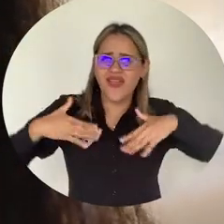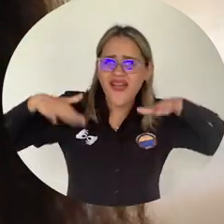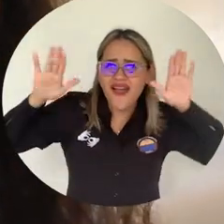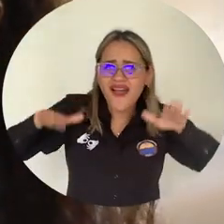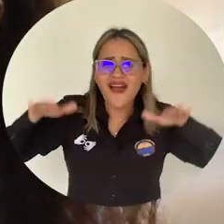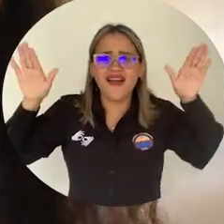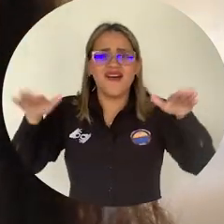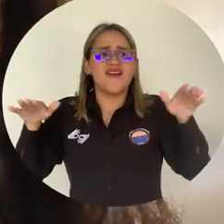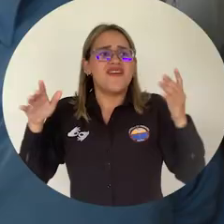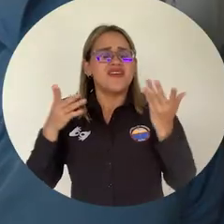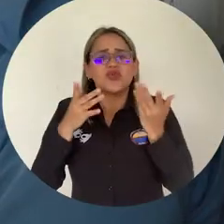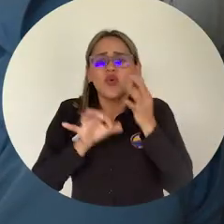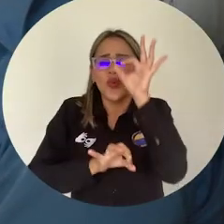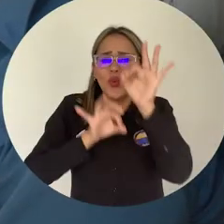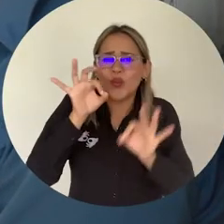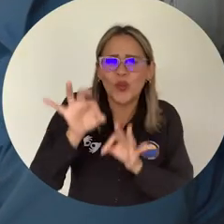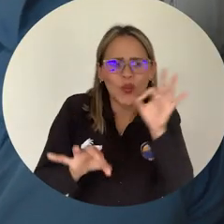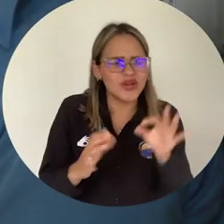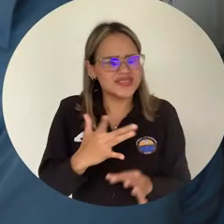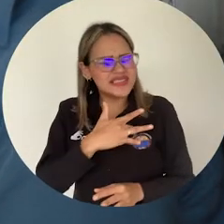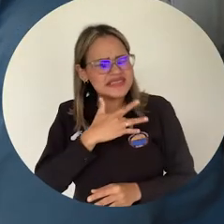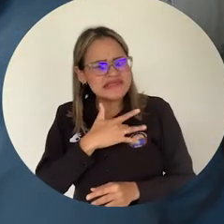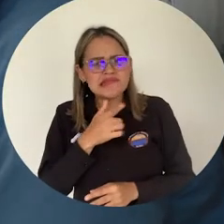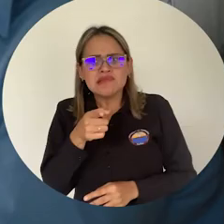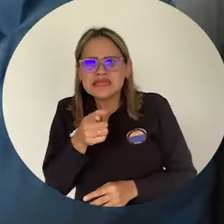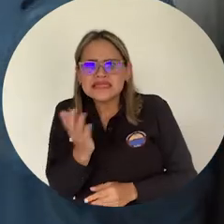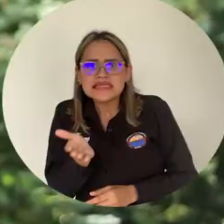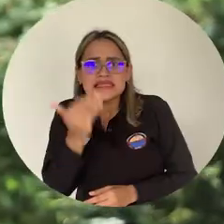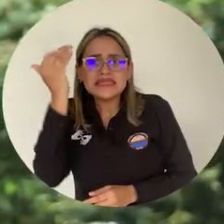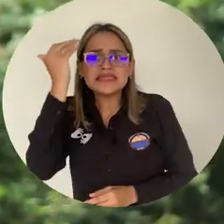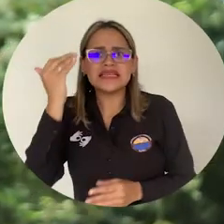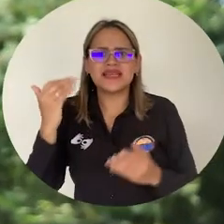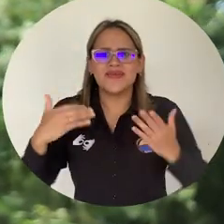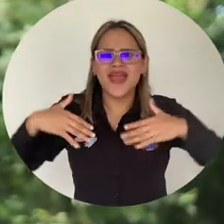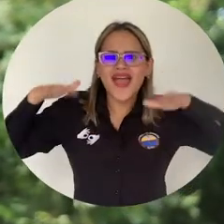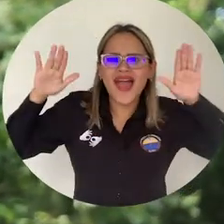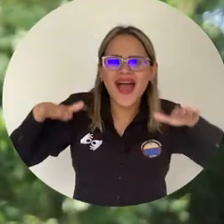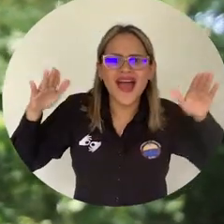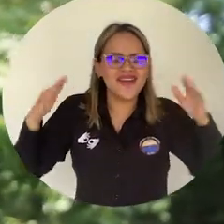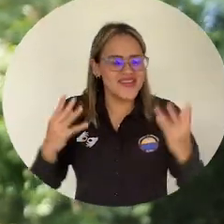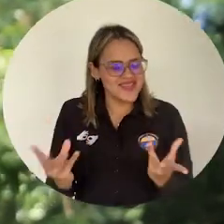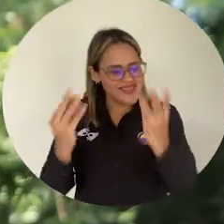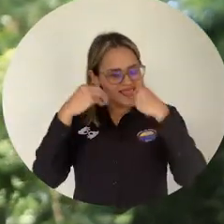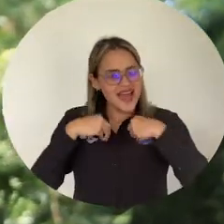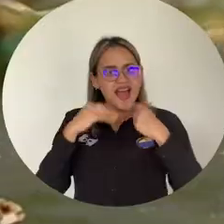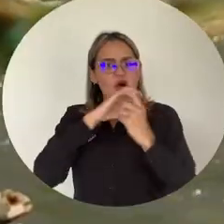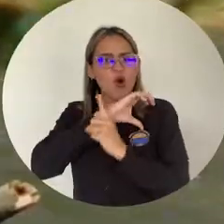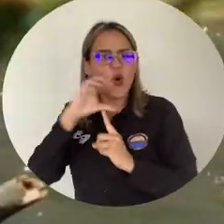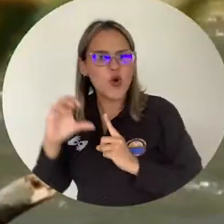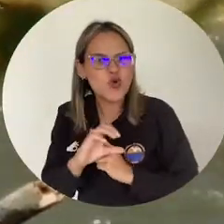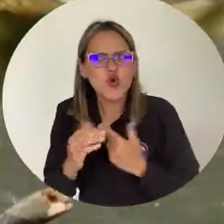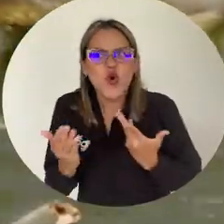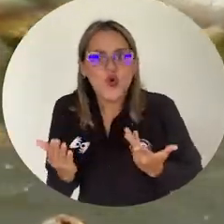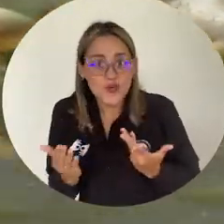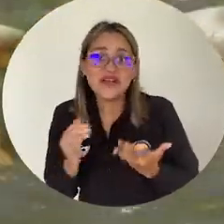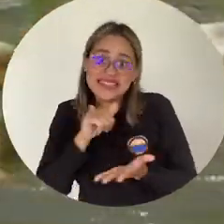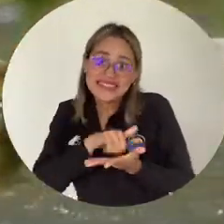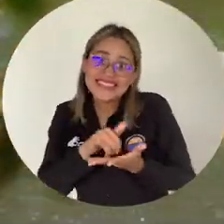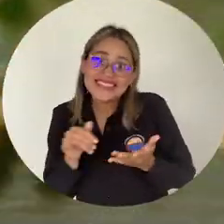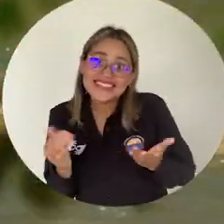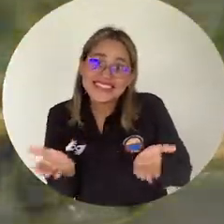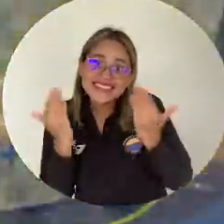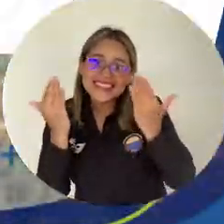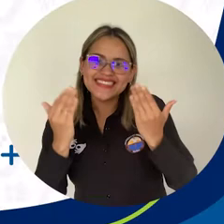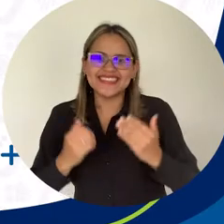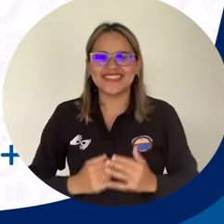percibidas, cuál es esa percepción cultural que tienen esas poblaciones locales a partir de las